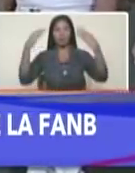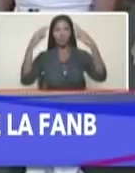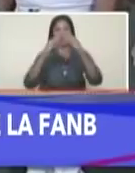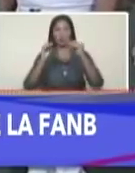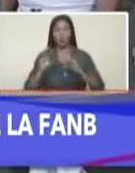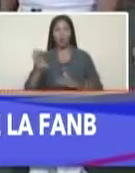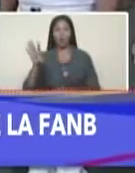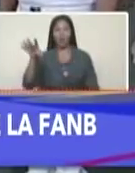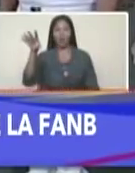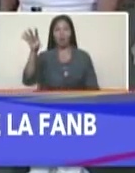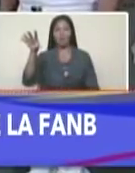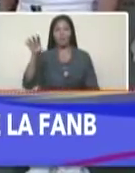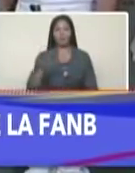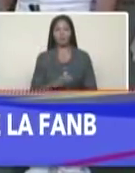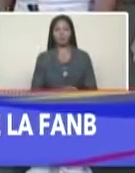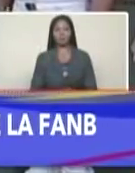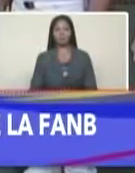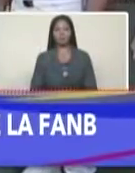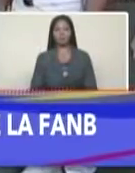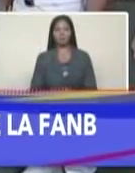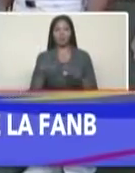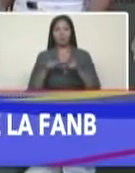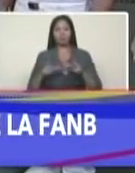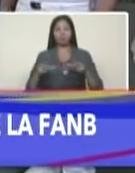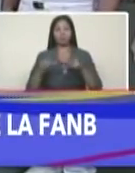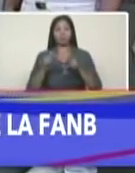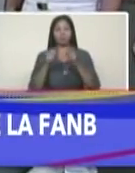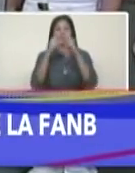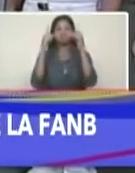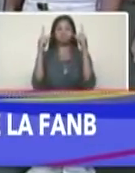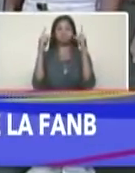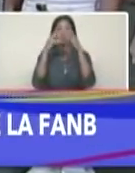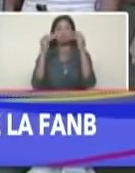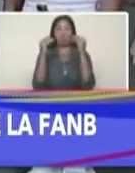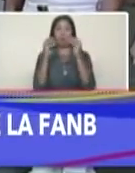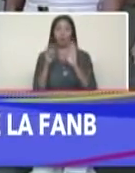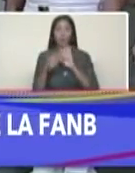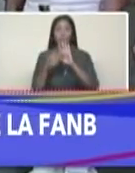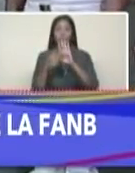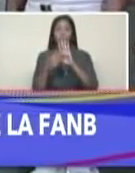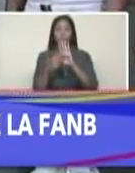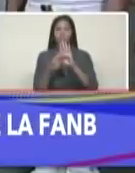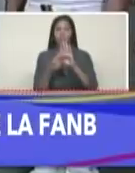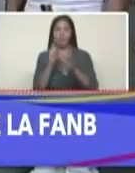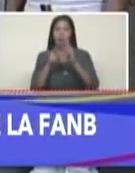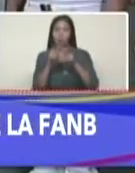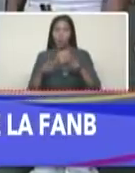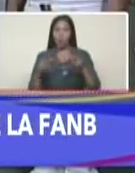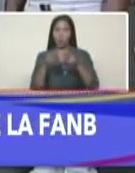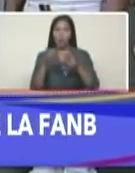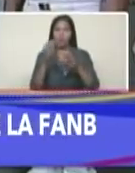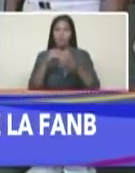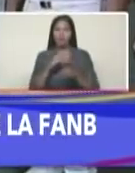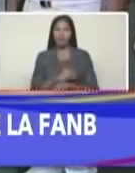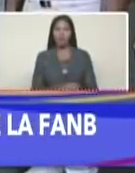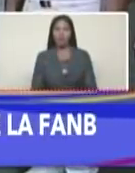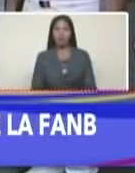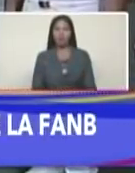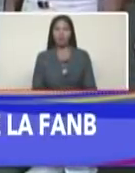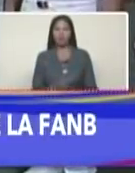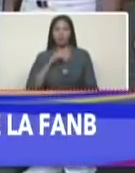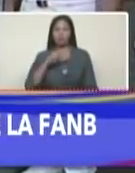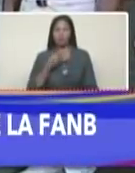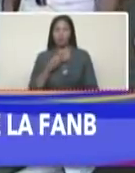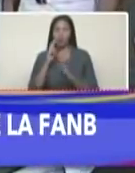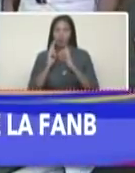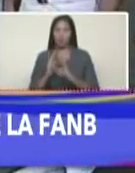país. Van a quedar maravillados. Vamos a mostrar apenas una parte de lo que son los